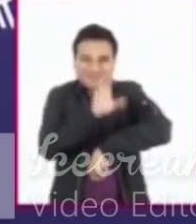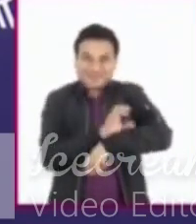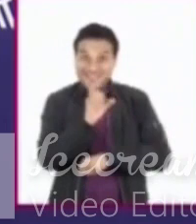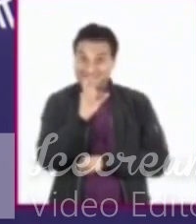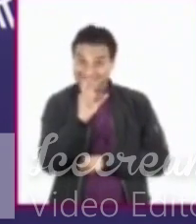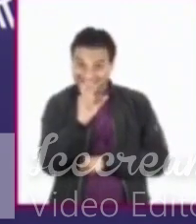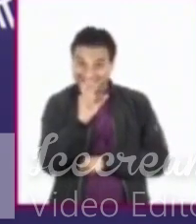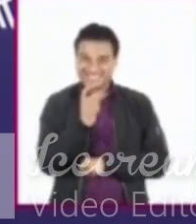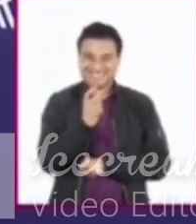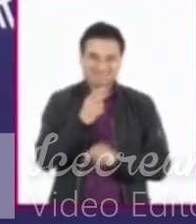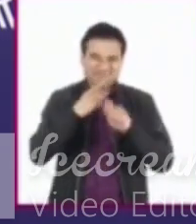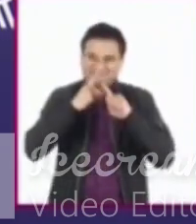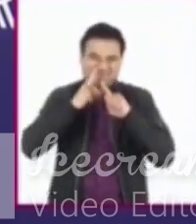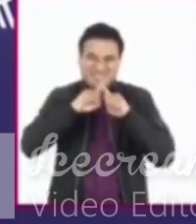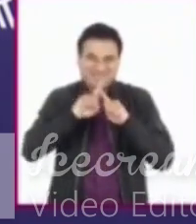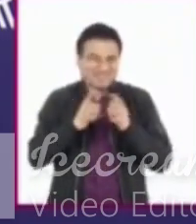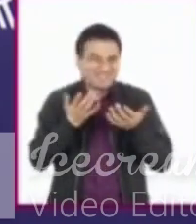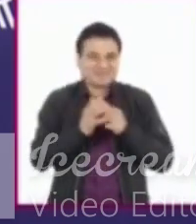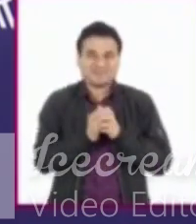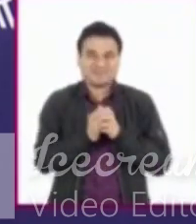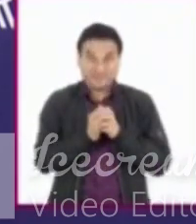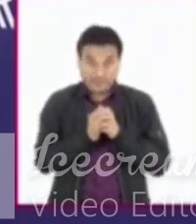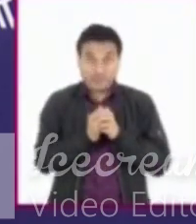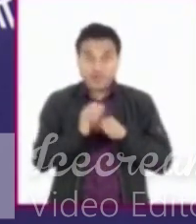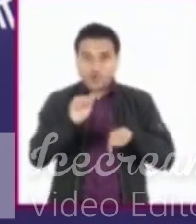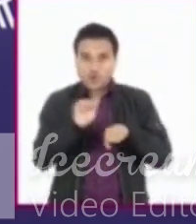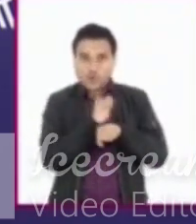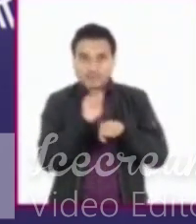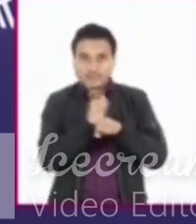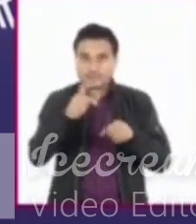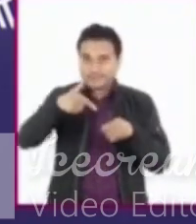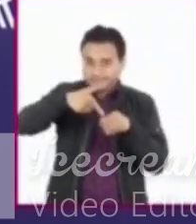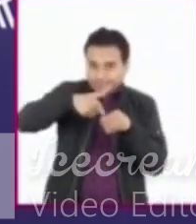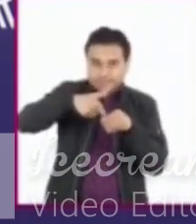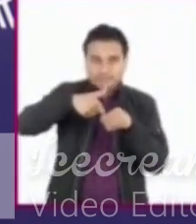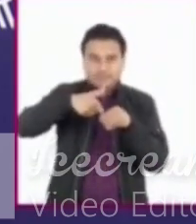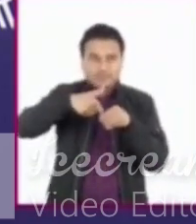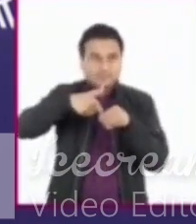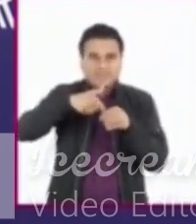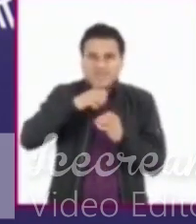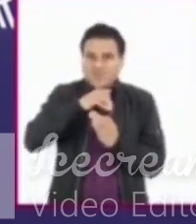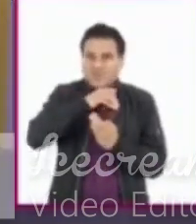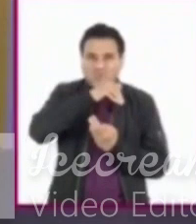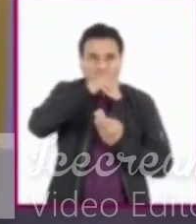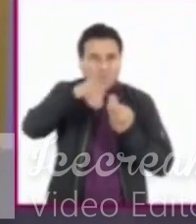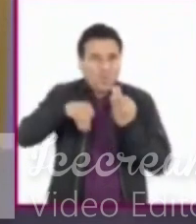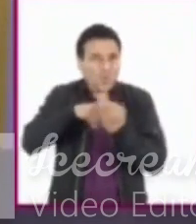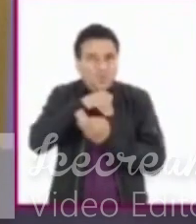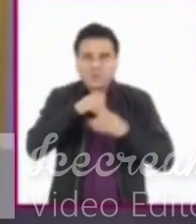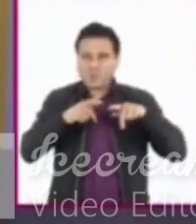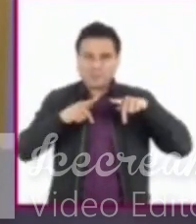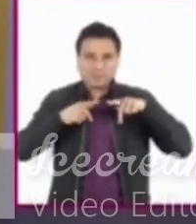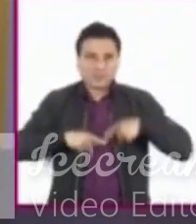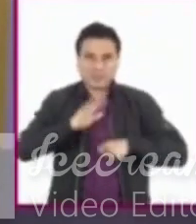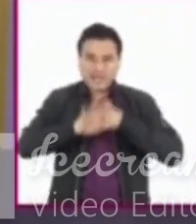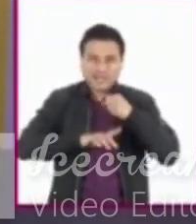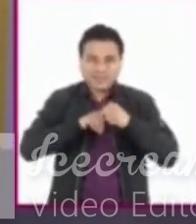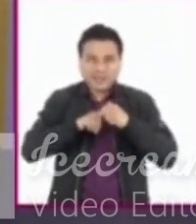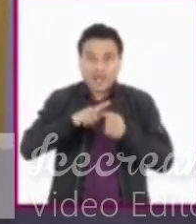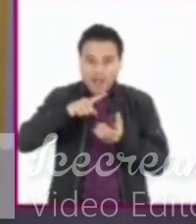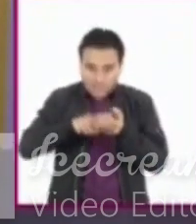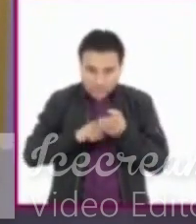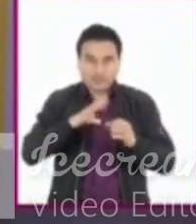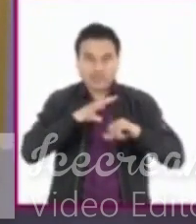que utilizan, los combustibles de los transportes, en todos los seres vivos. ¿Qué entienden por